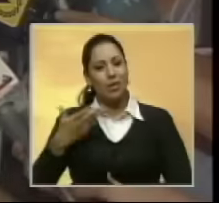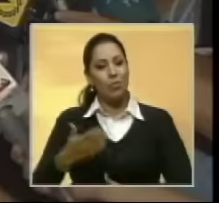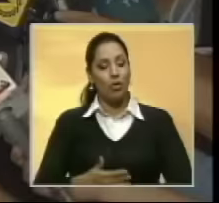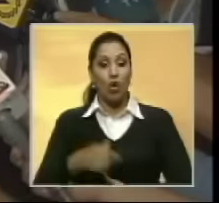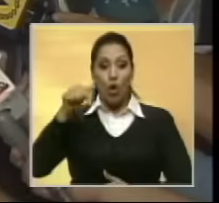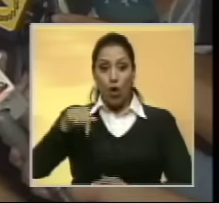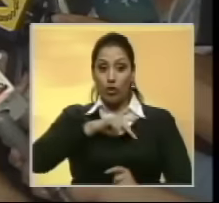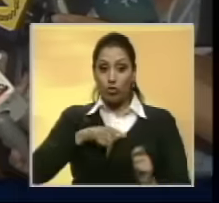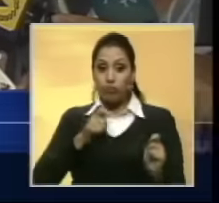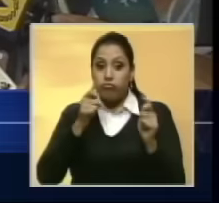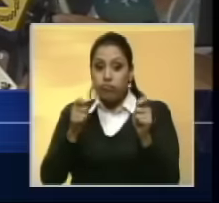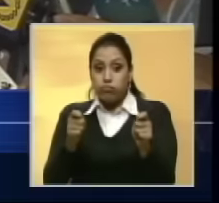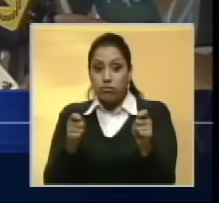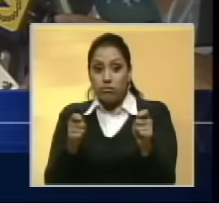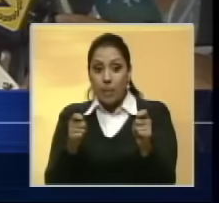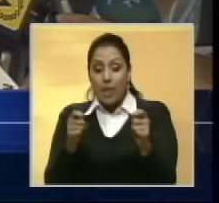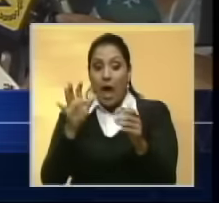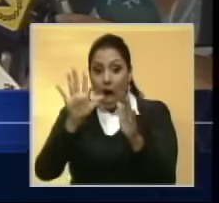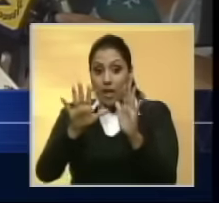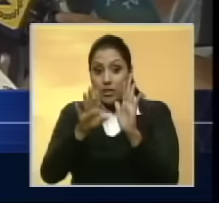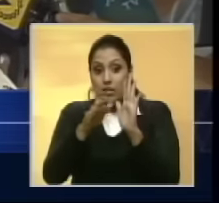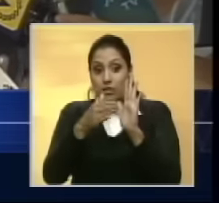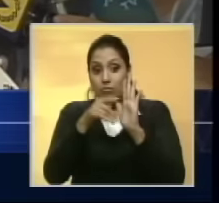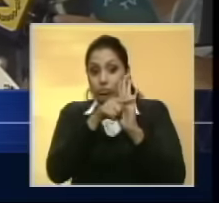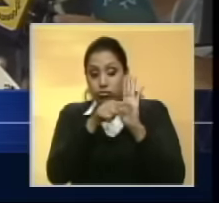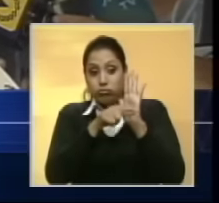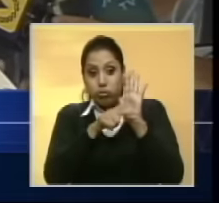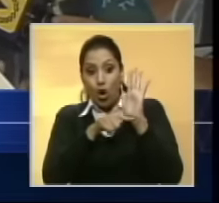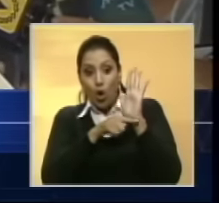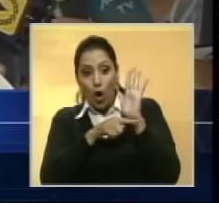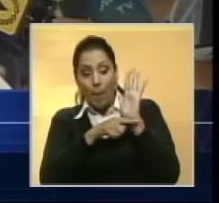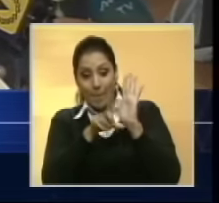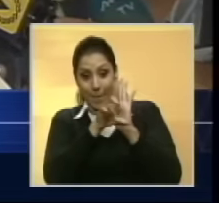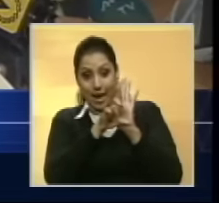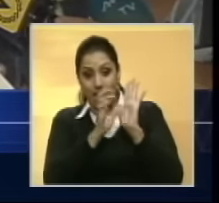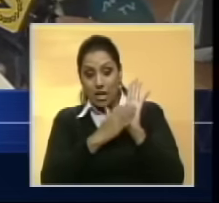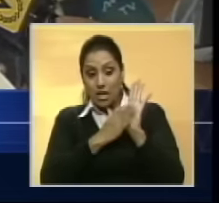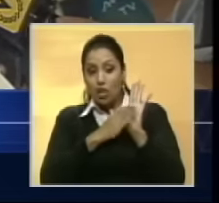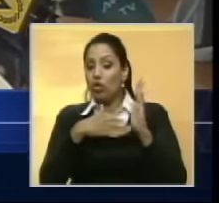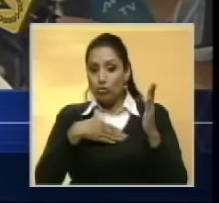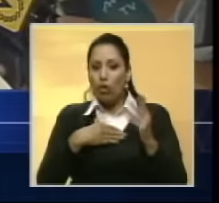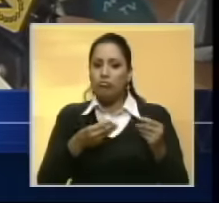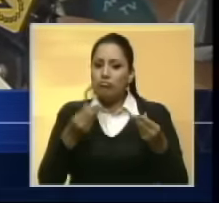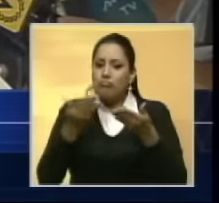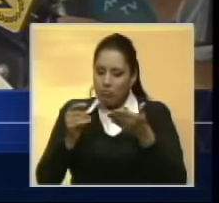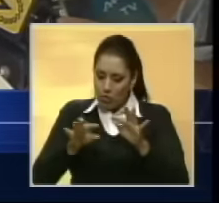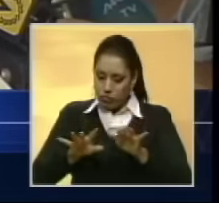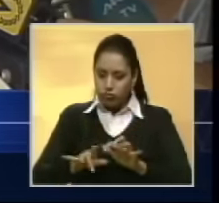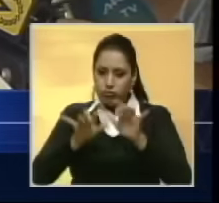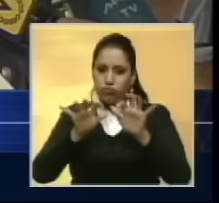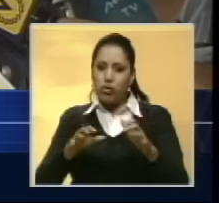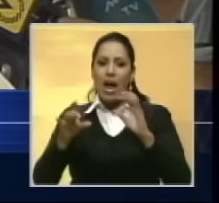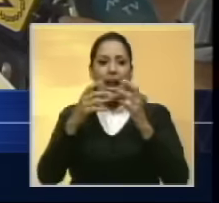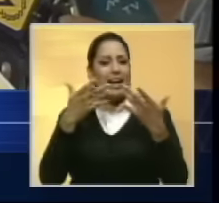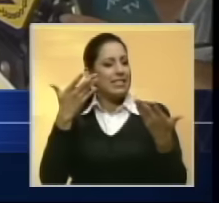Hoy estamos, tal cual establece el protocolo o el reglamento, entregando la